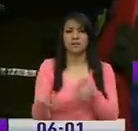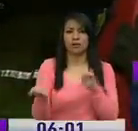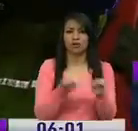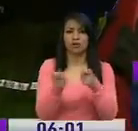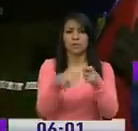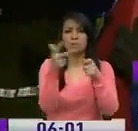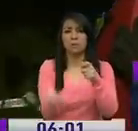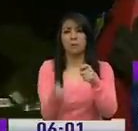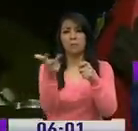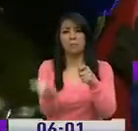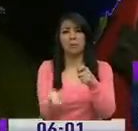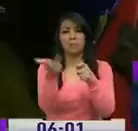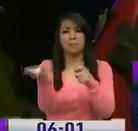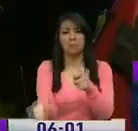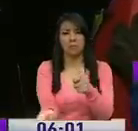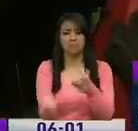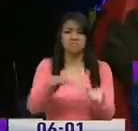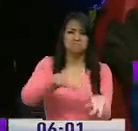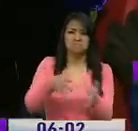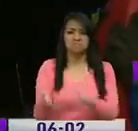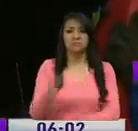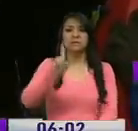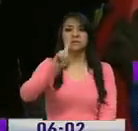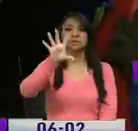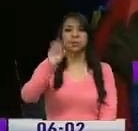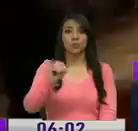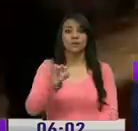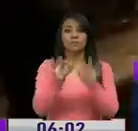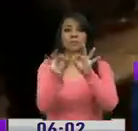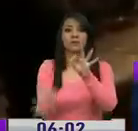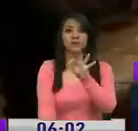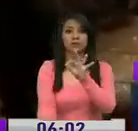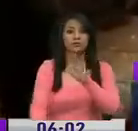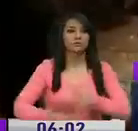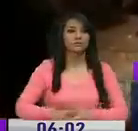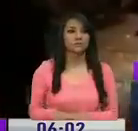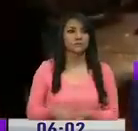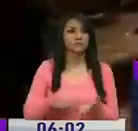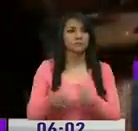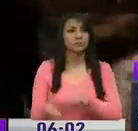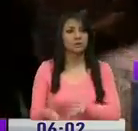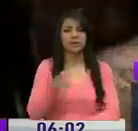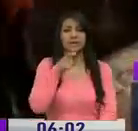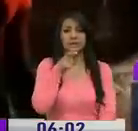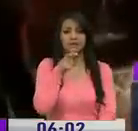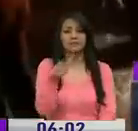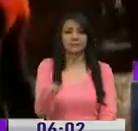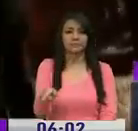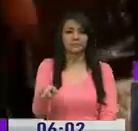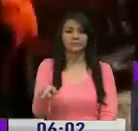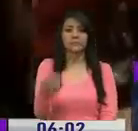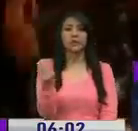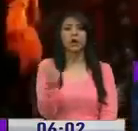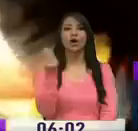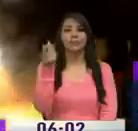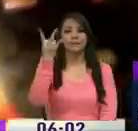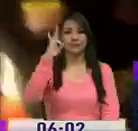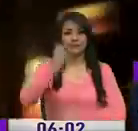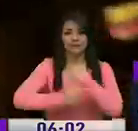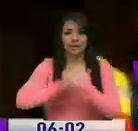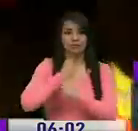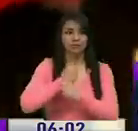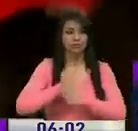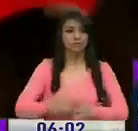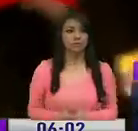precipicio aproximadamente unos 150 Met entre los fallecidos está un menor de edad de 17 años